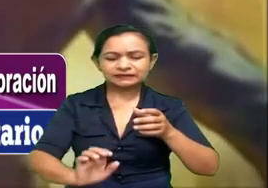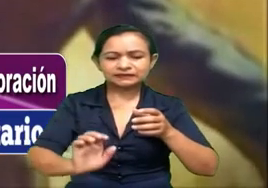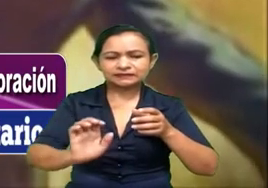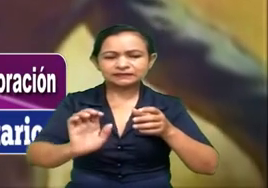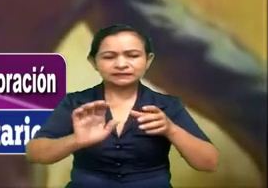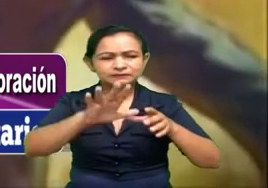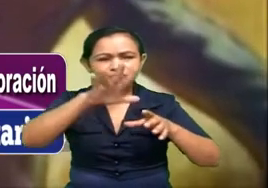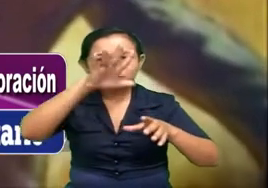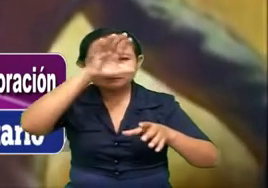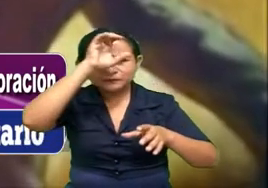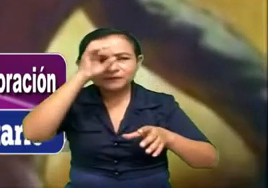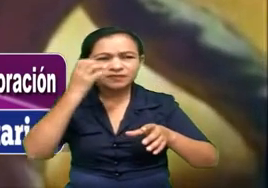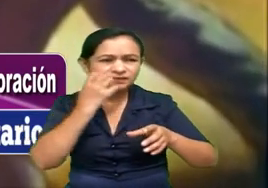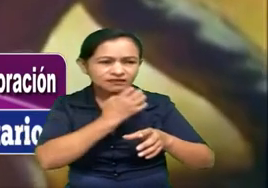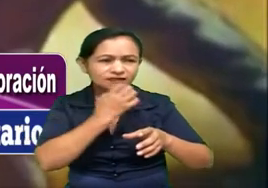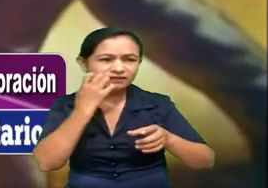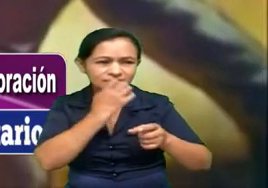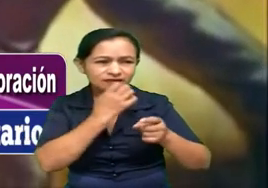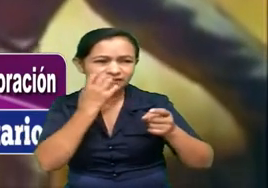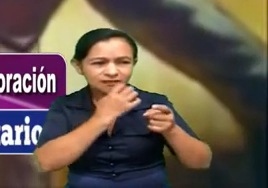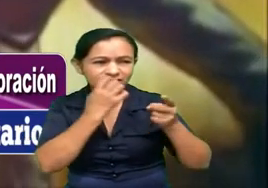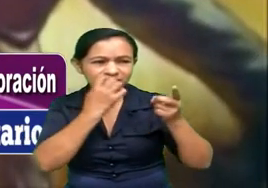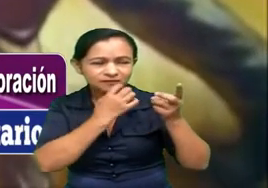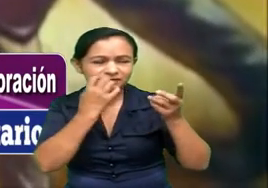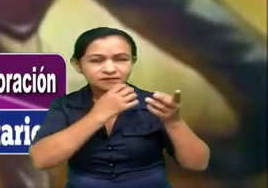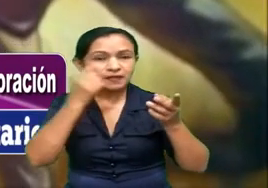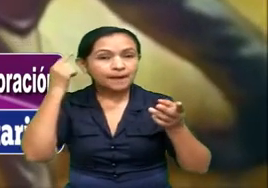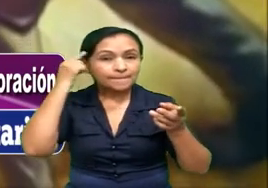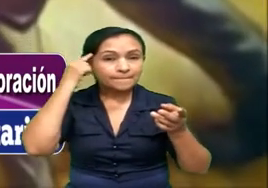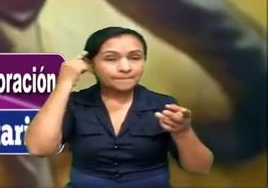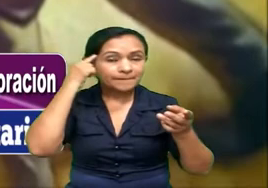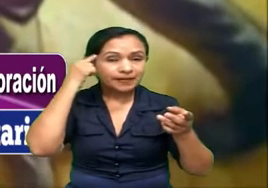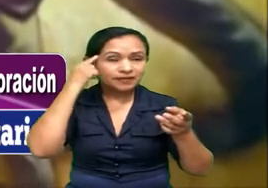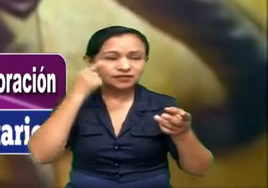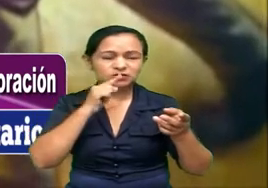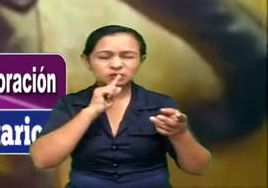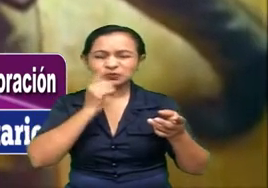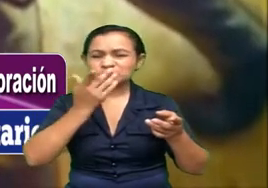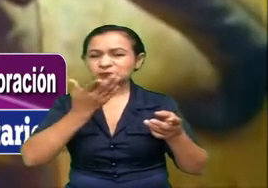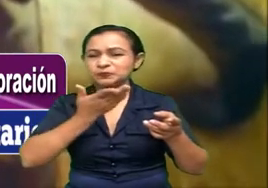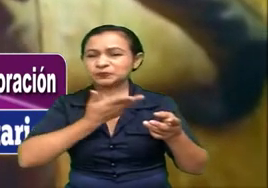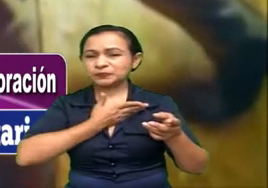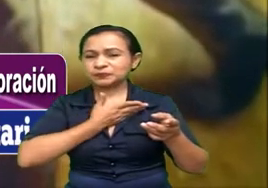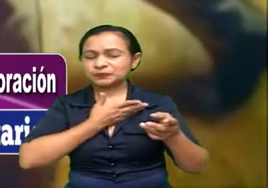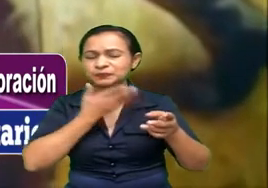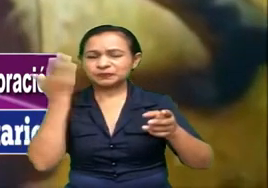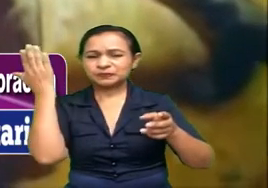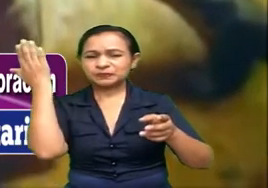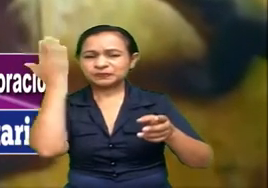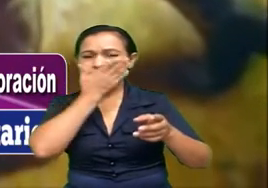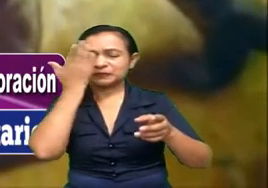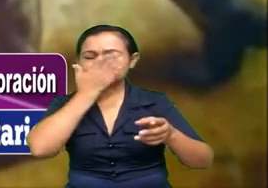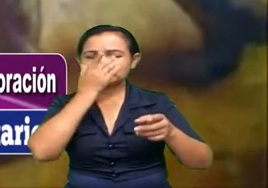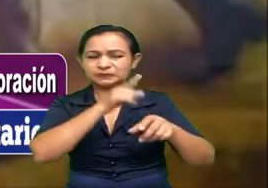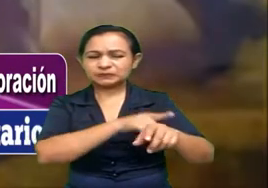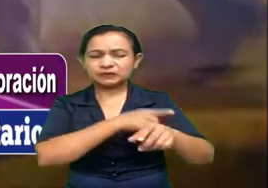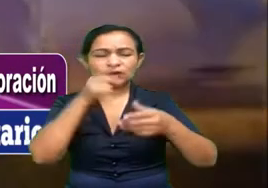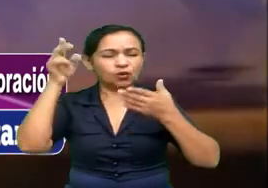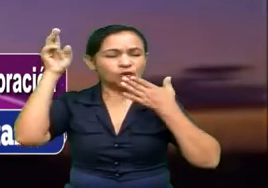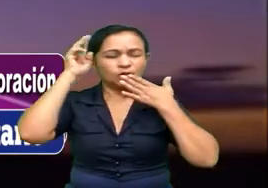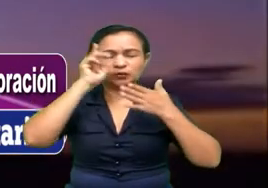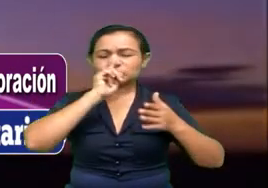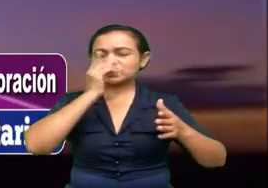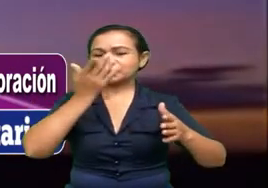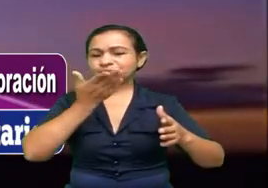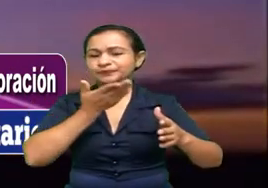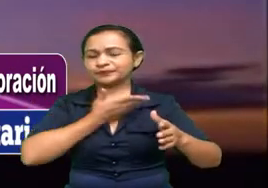esa mentalidad esclavista y pensaba y despreciaba a la raza negra, a la raza indígena.